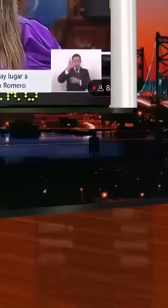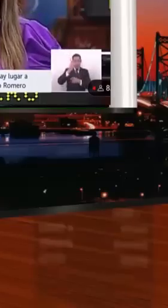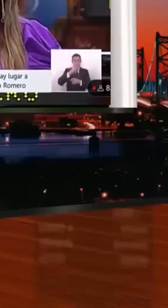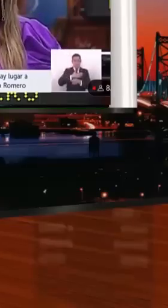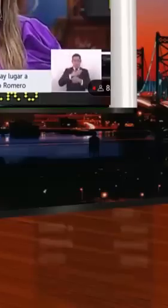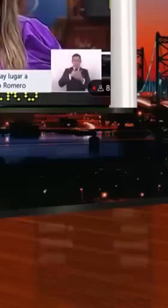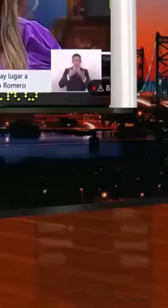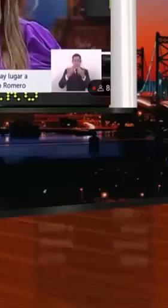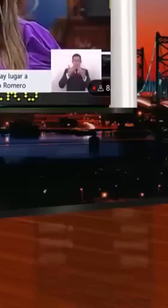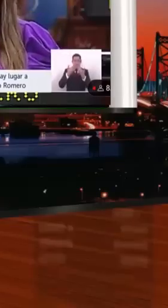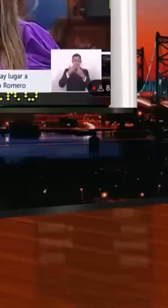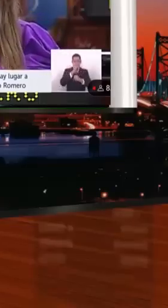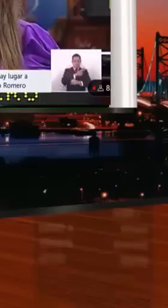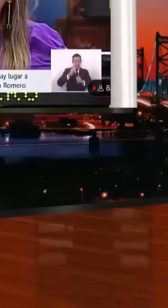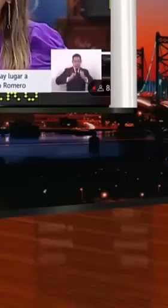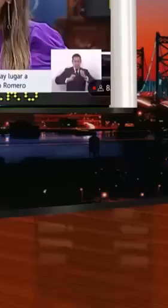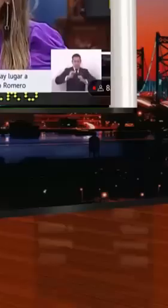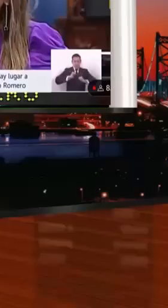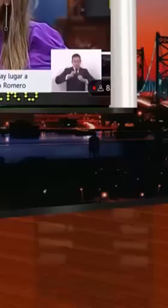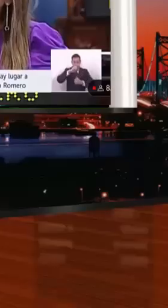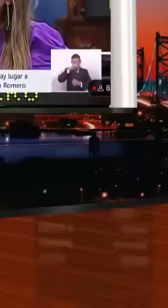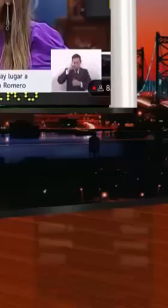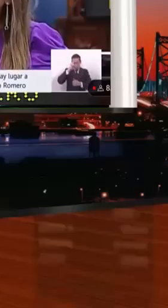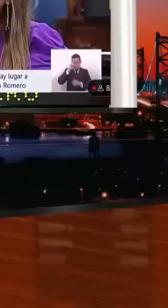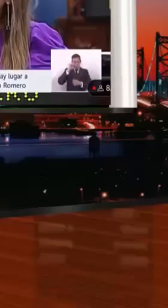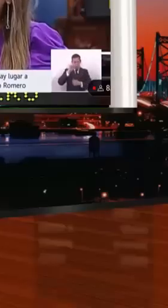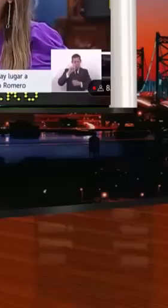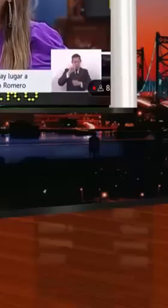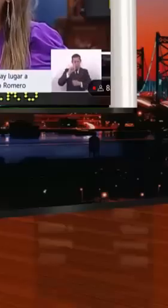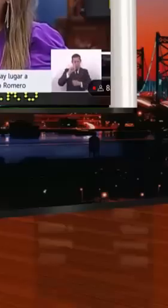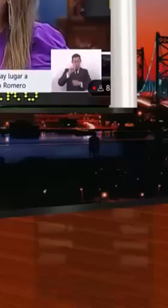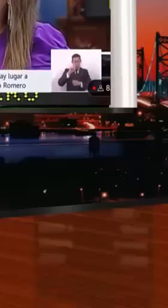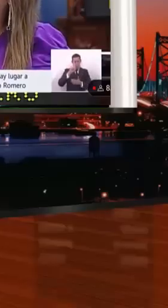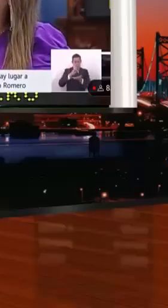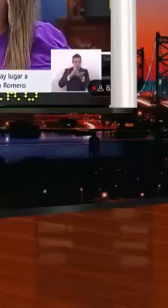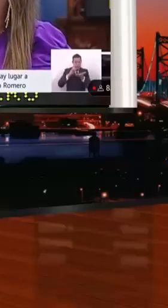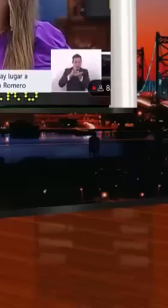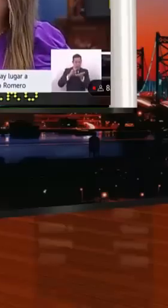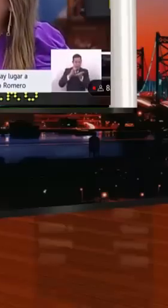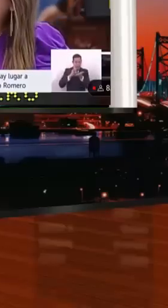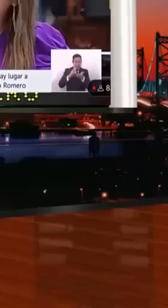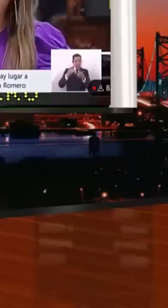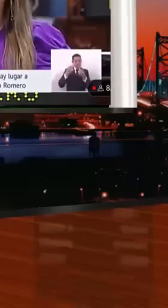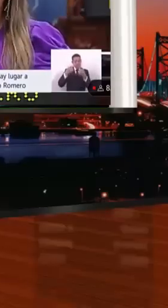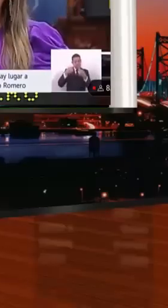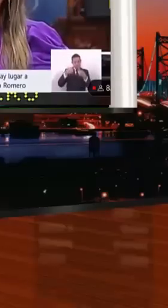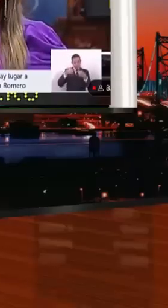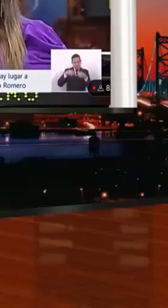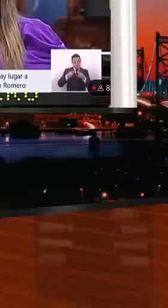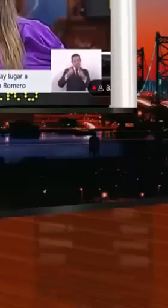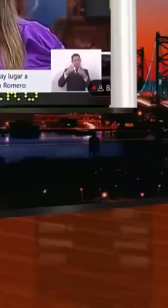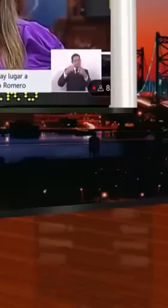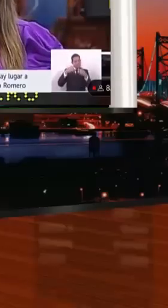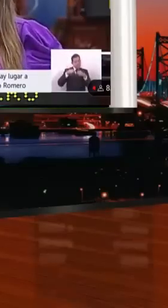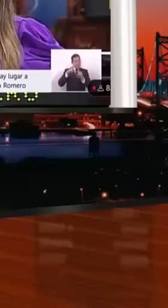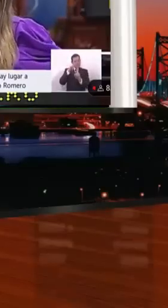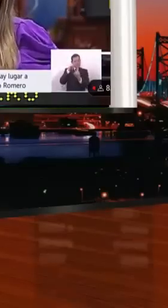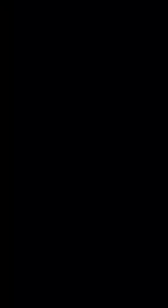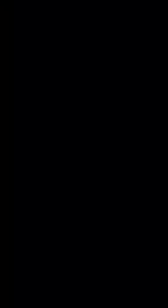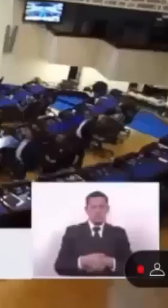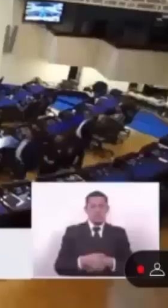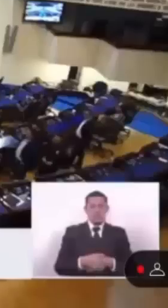solamente cometió un pequeño error, o sea, un error que todos nosotros podemos